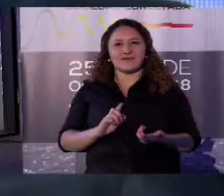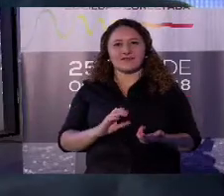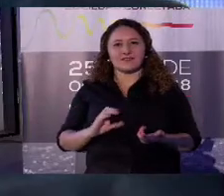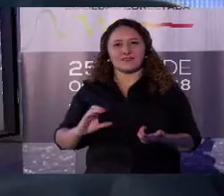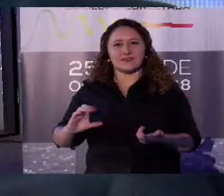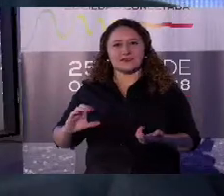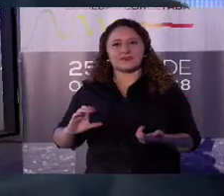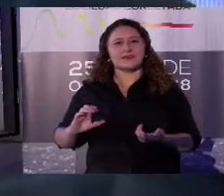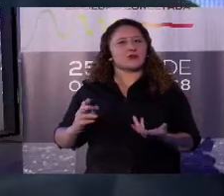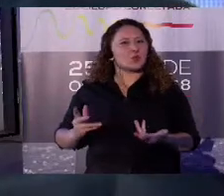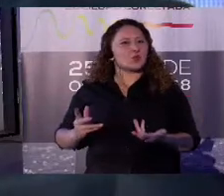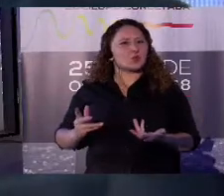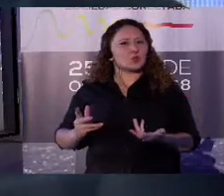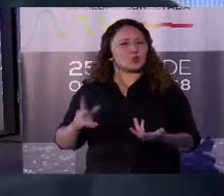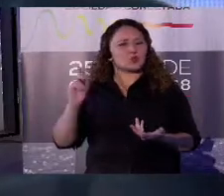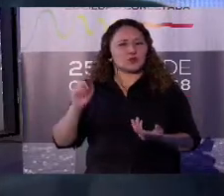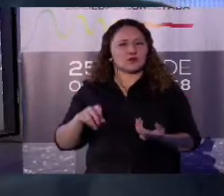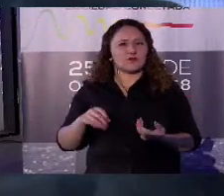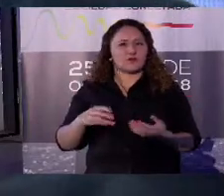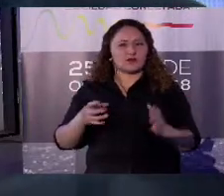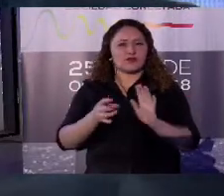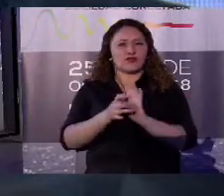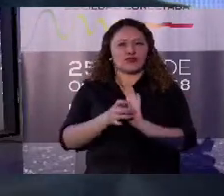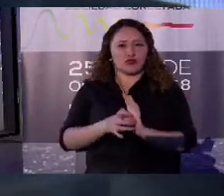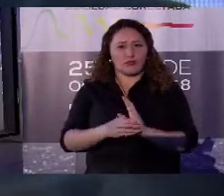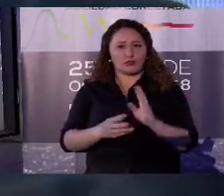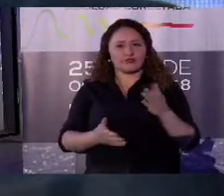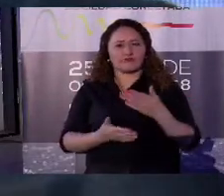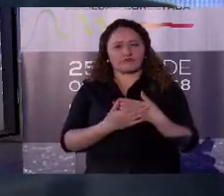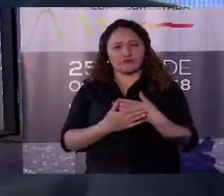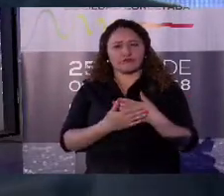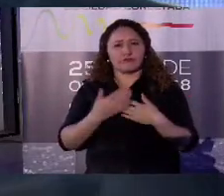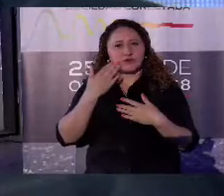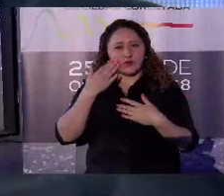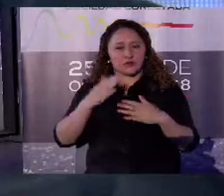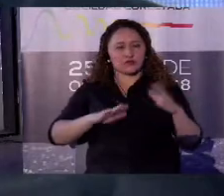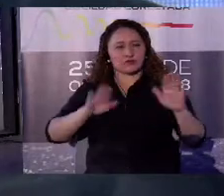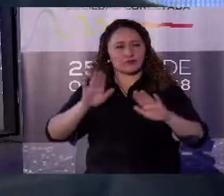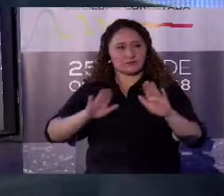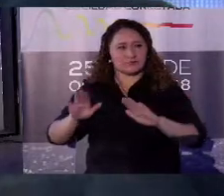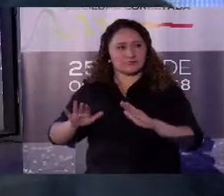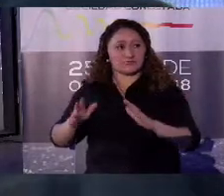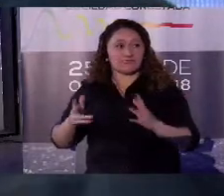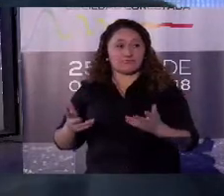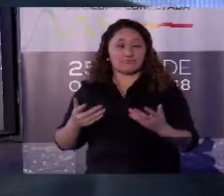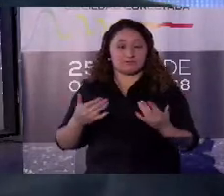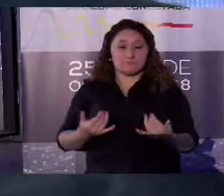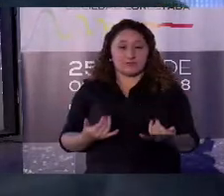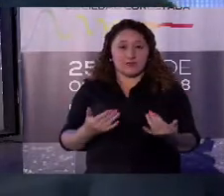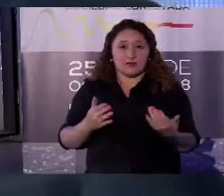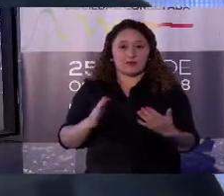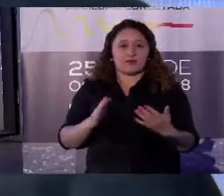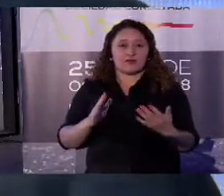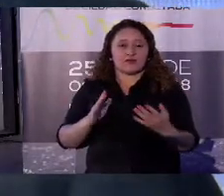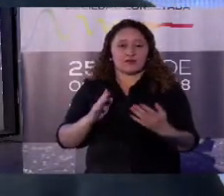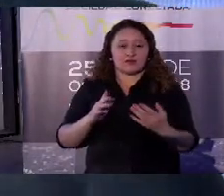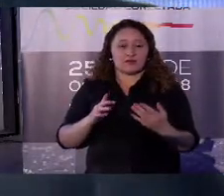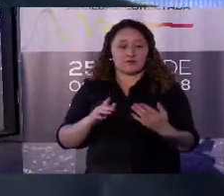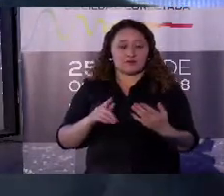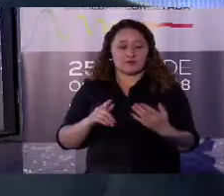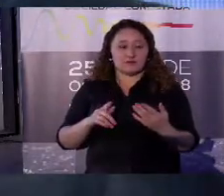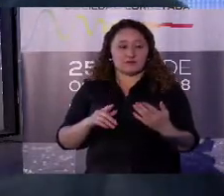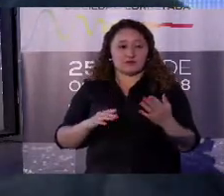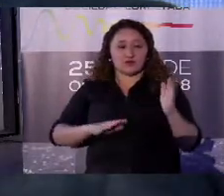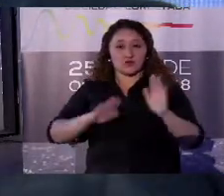cronograma acerca de cuándo las subastas se van a llevar a cabo. Ahora, después de las subastas de 24